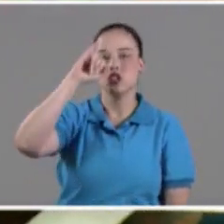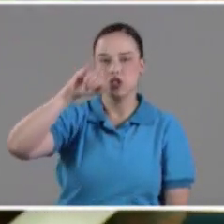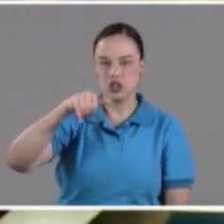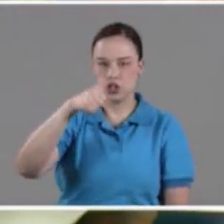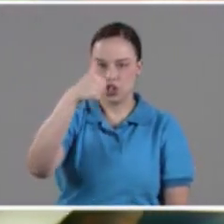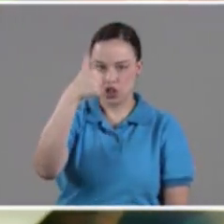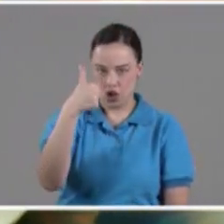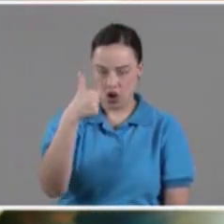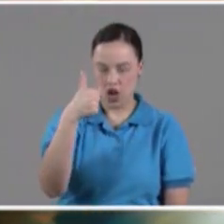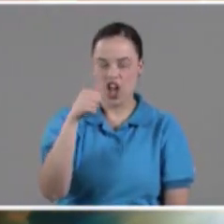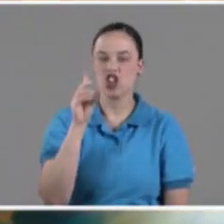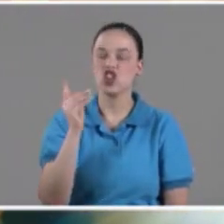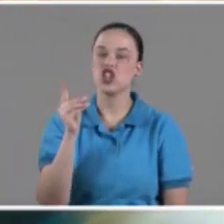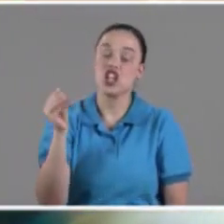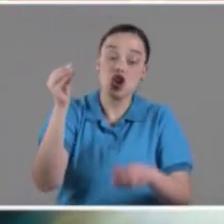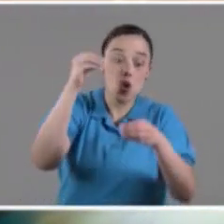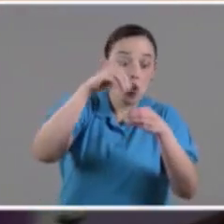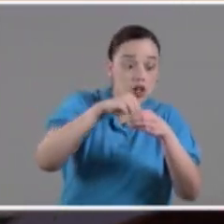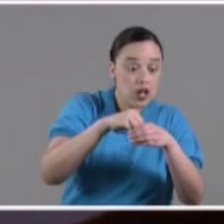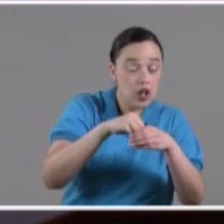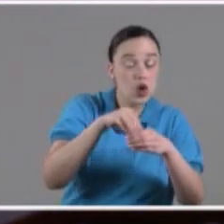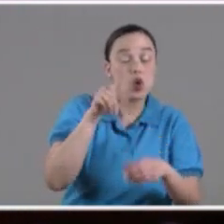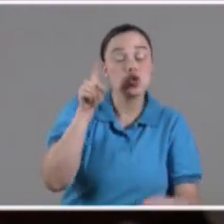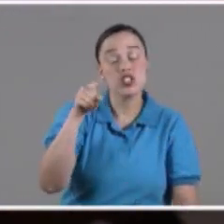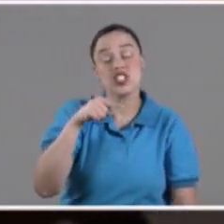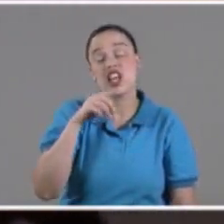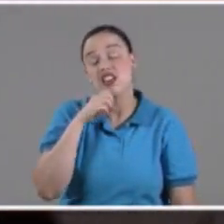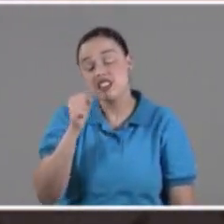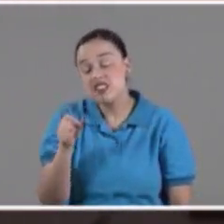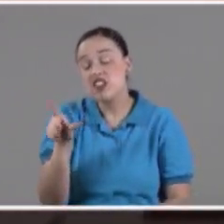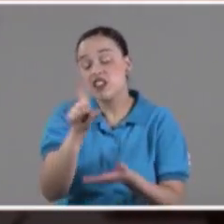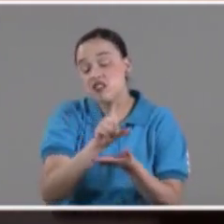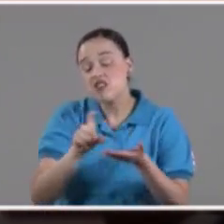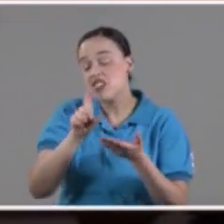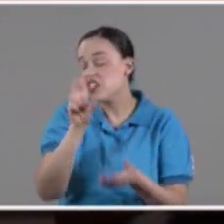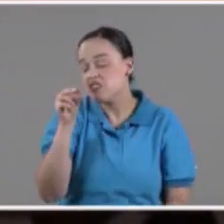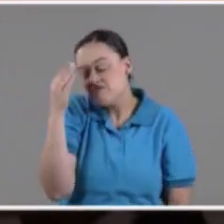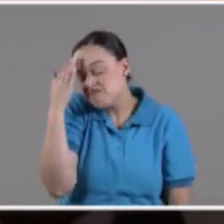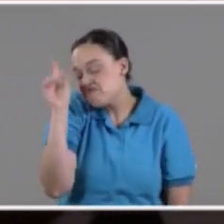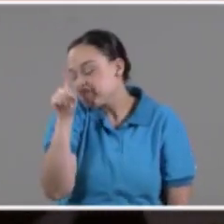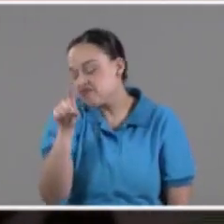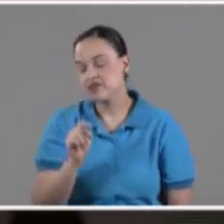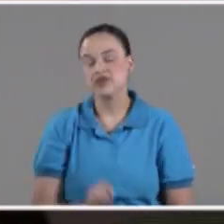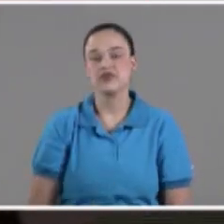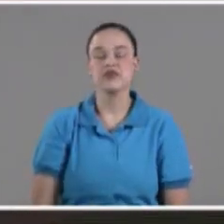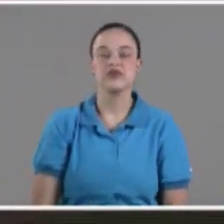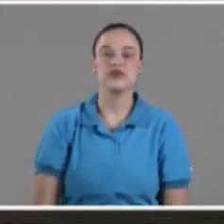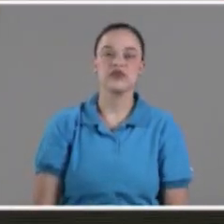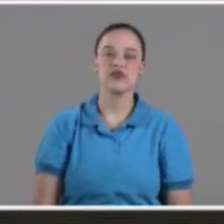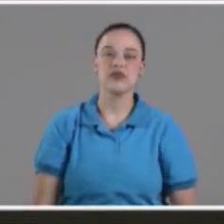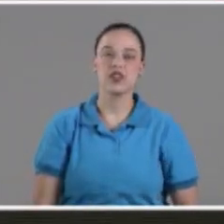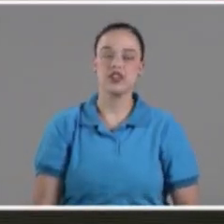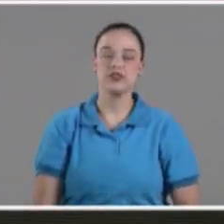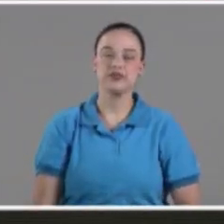pero usted es capitalino y no sabe mucho de eso Gracias a Dios verdad Entonces